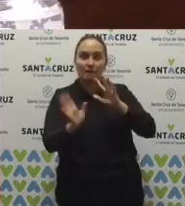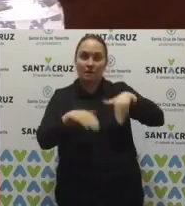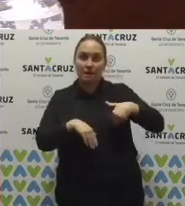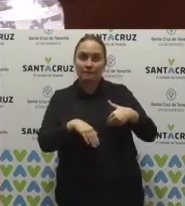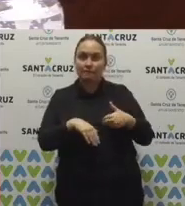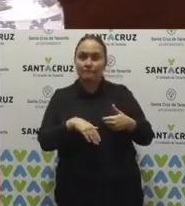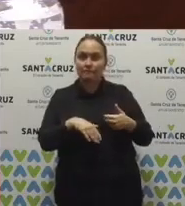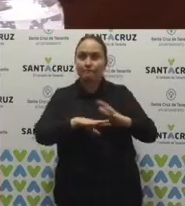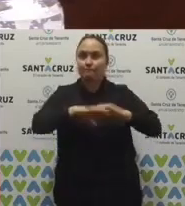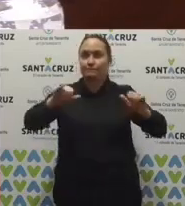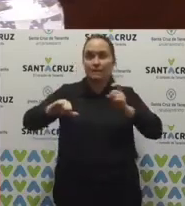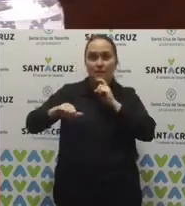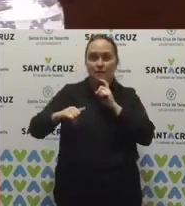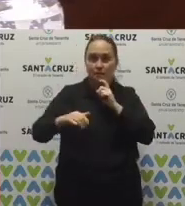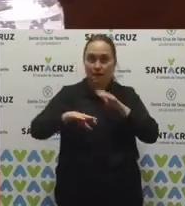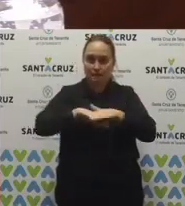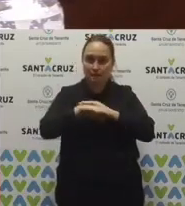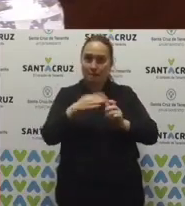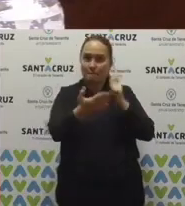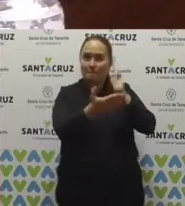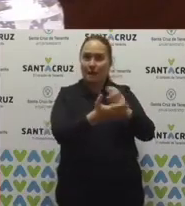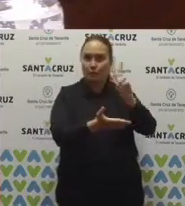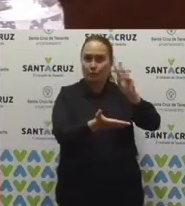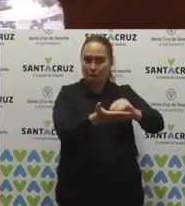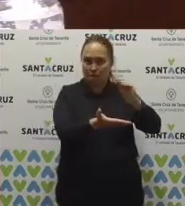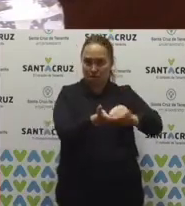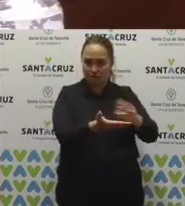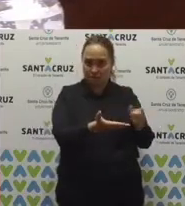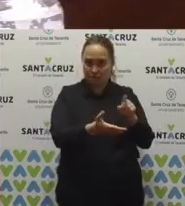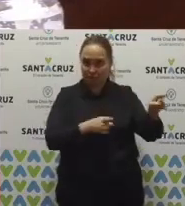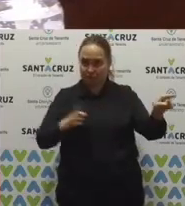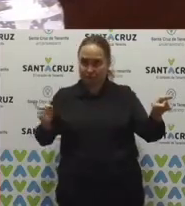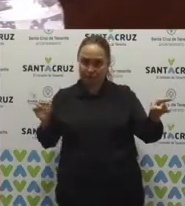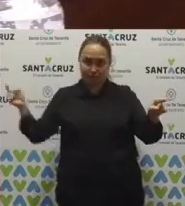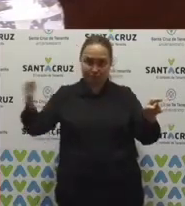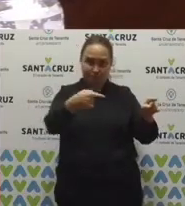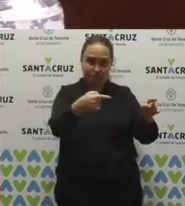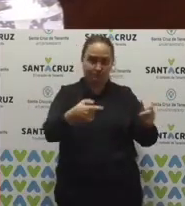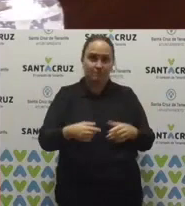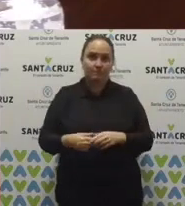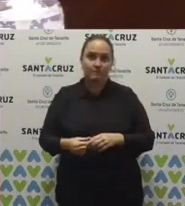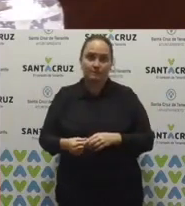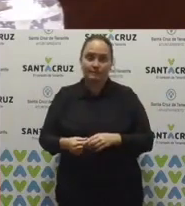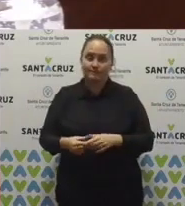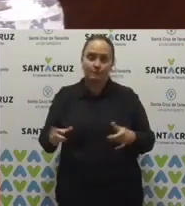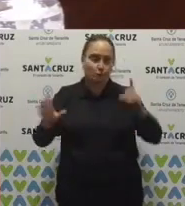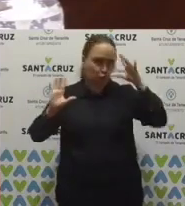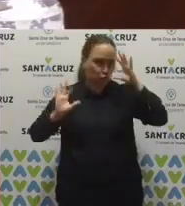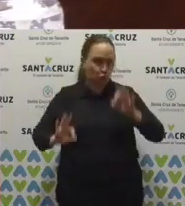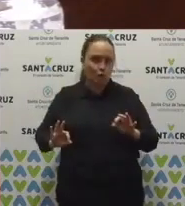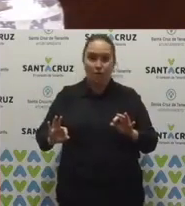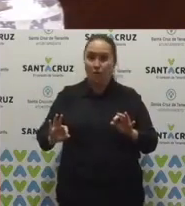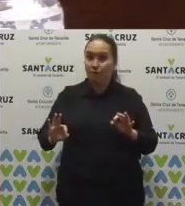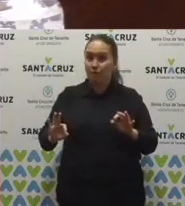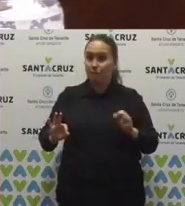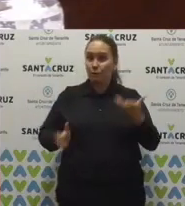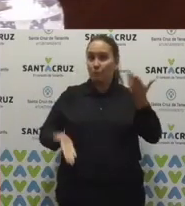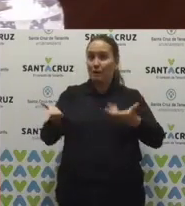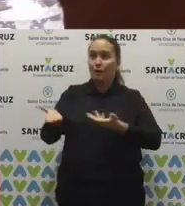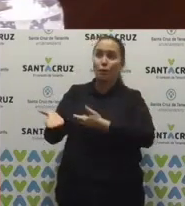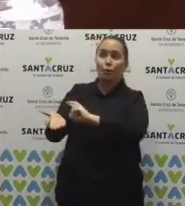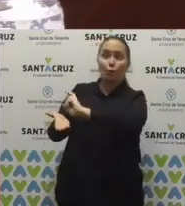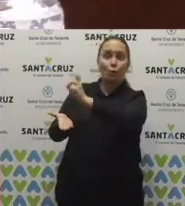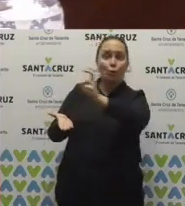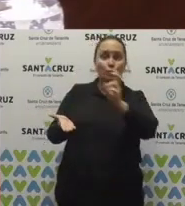pagando por partida doble esos salarios yo creo que es difícil encontrar una gestión peor una gestión